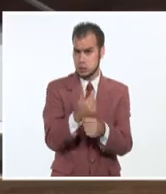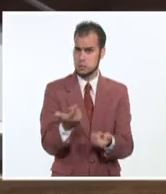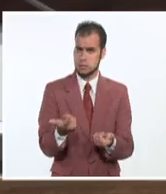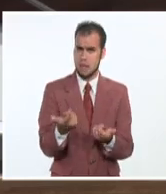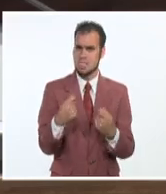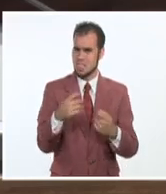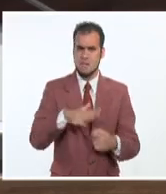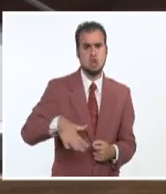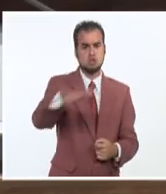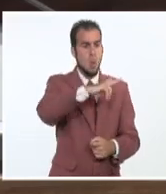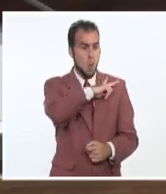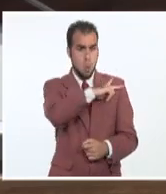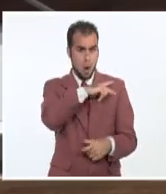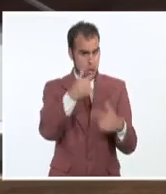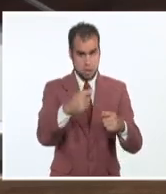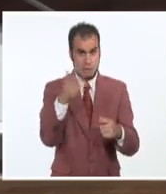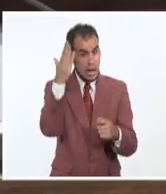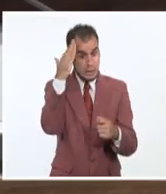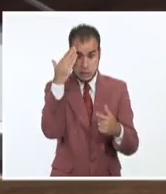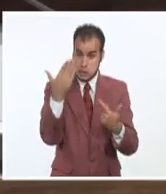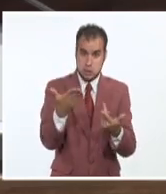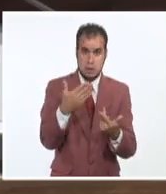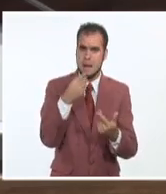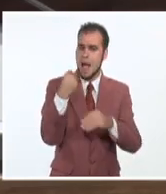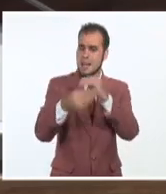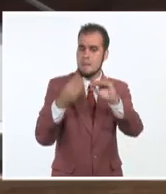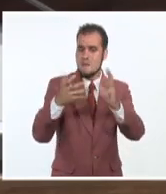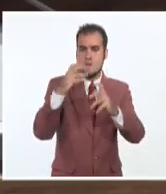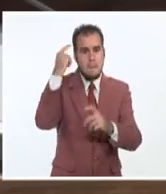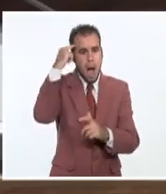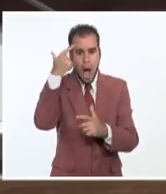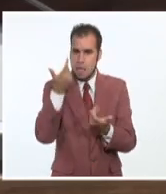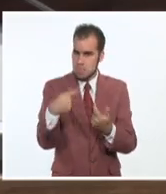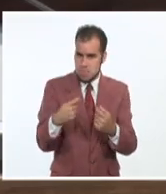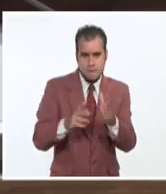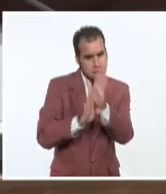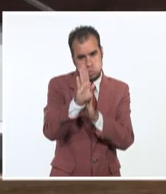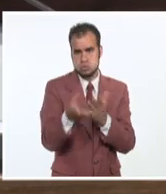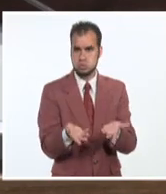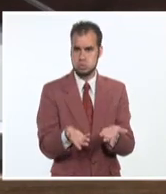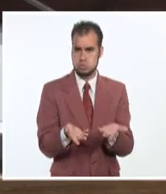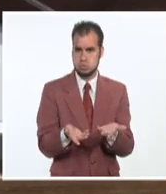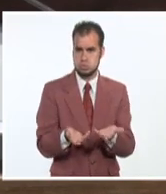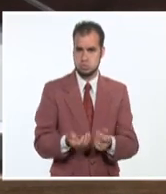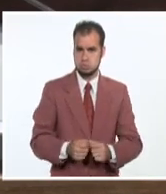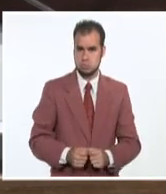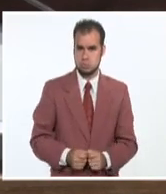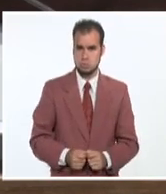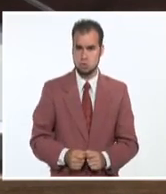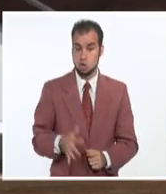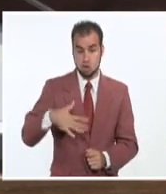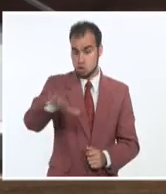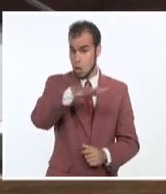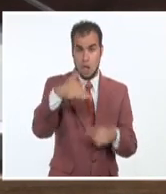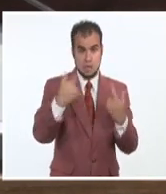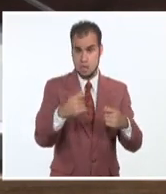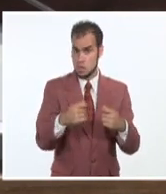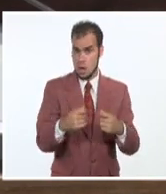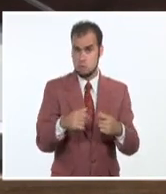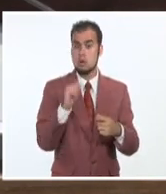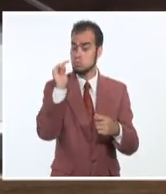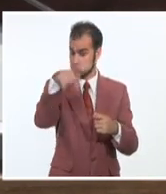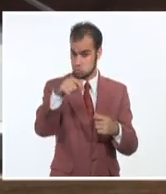todos los cuadros, hay que llamar ese cambio de mentalidad. Hay que identificar todas las potencialidades y todo eso tenemos que reflejarlo en este